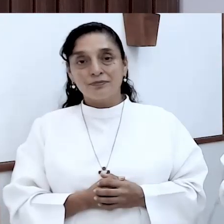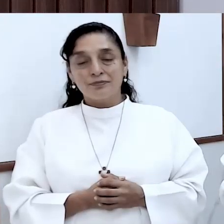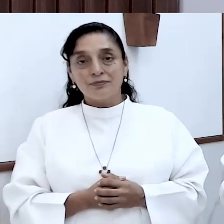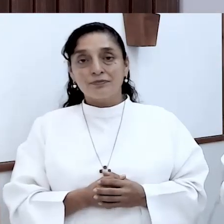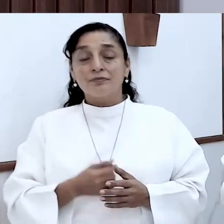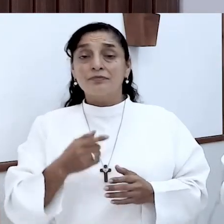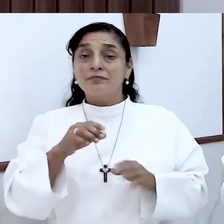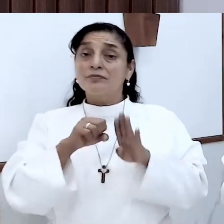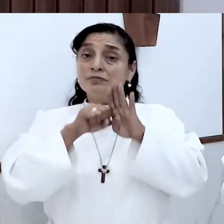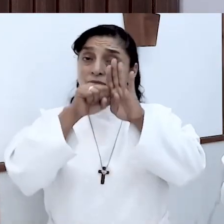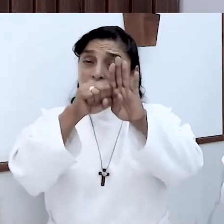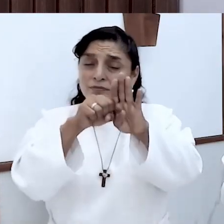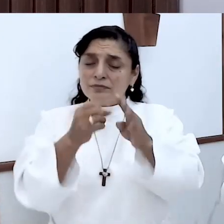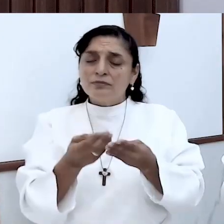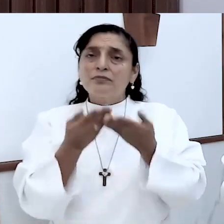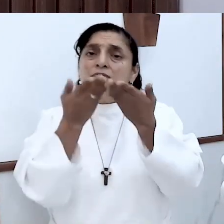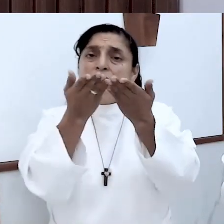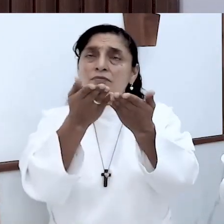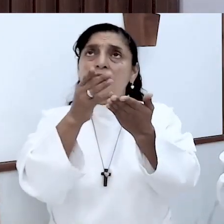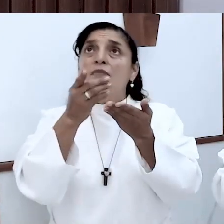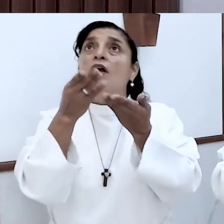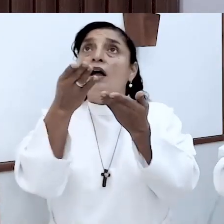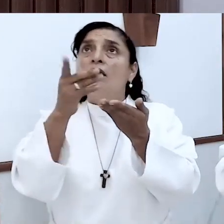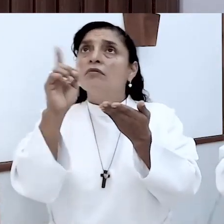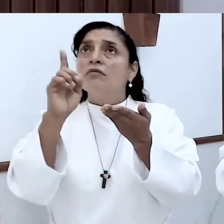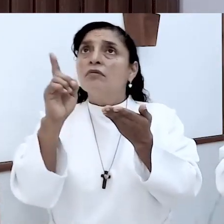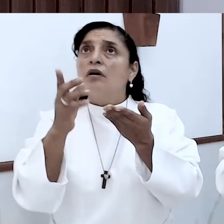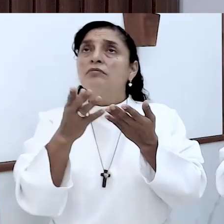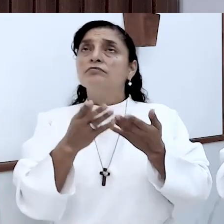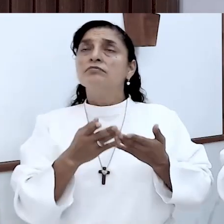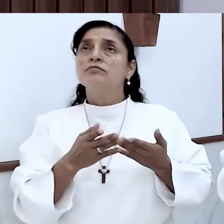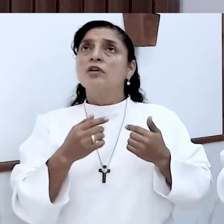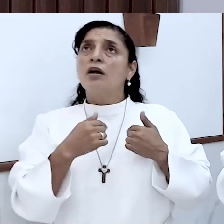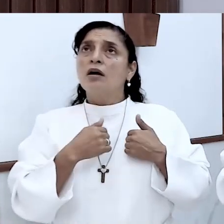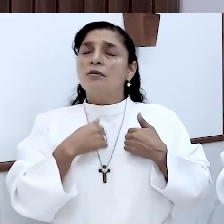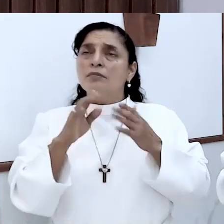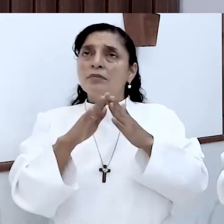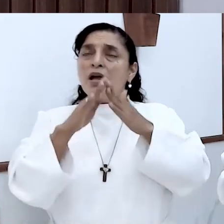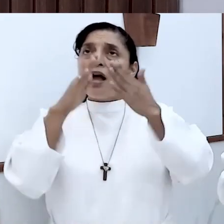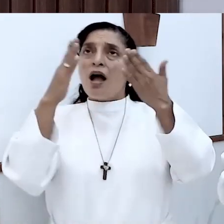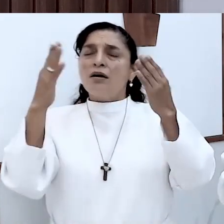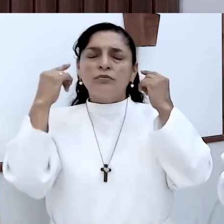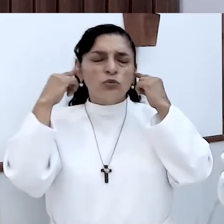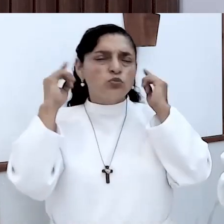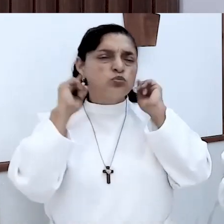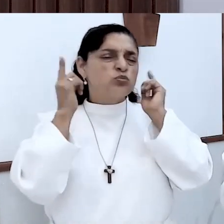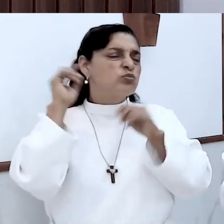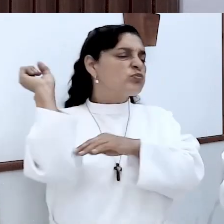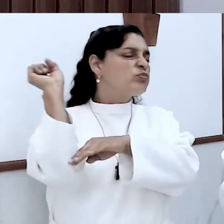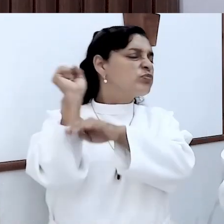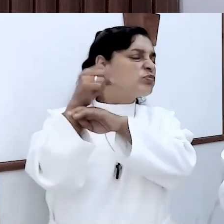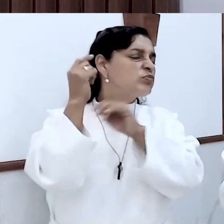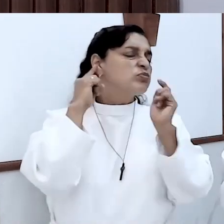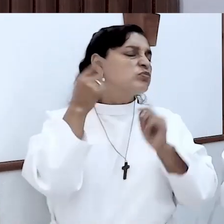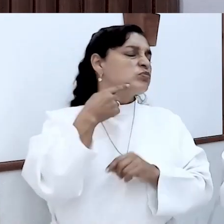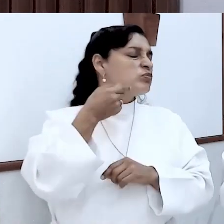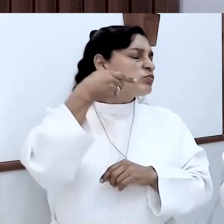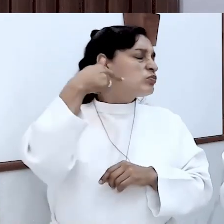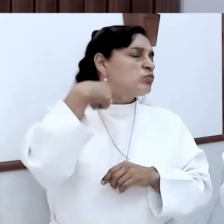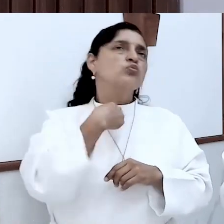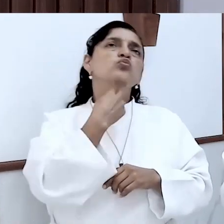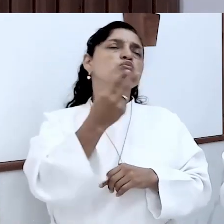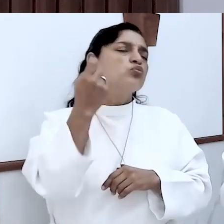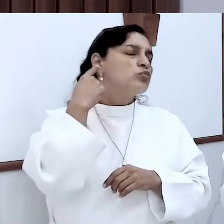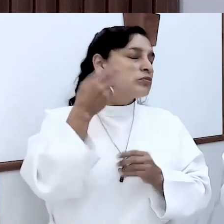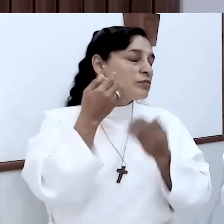voluntad. Sacrificios y ofrendas no quisiste. Abriste, en cambio, mis oídos a tu voz. No